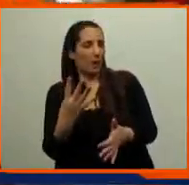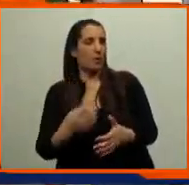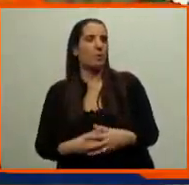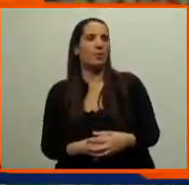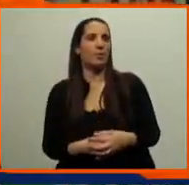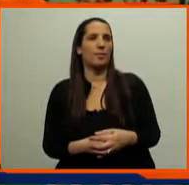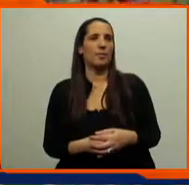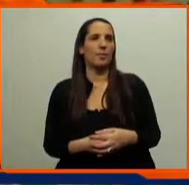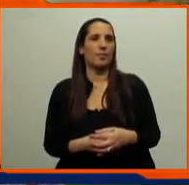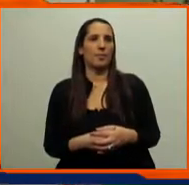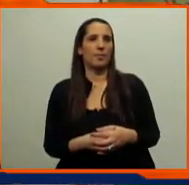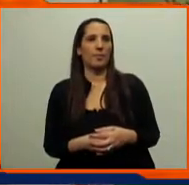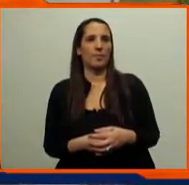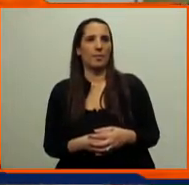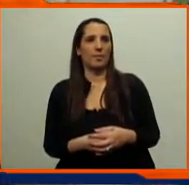podio.